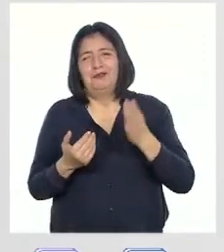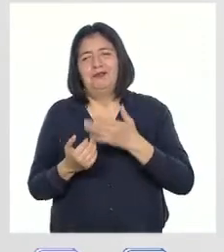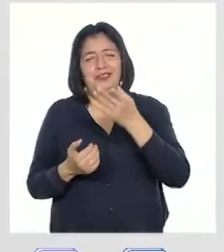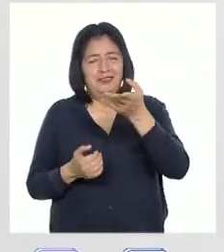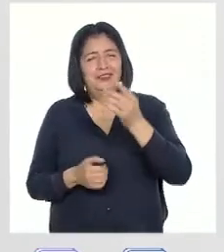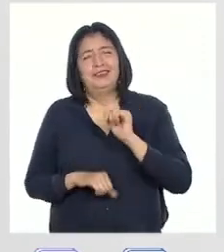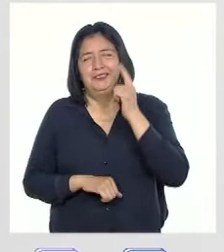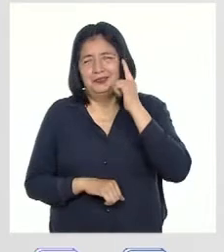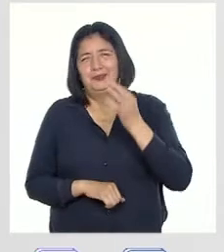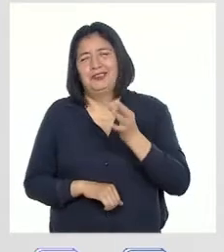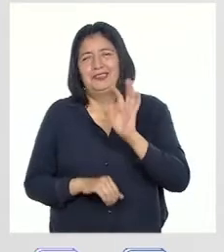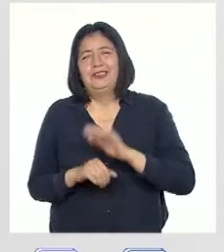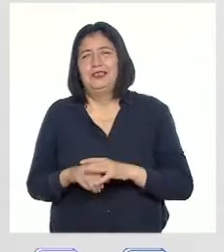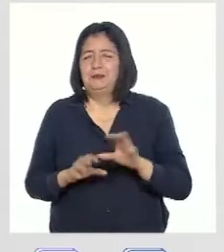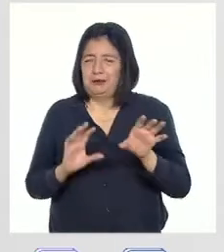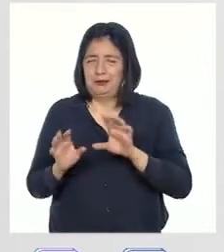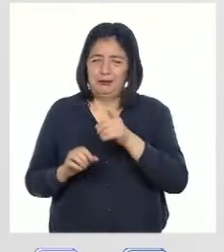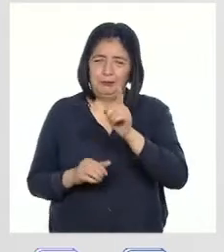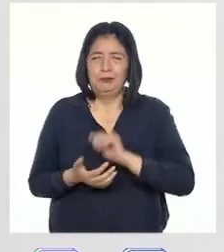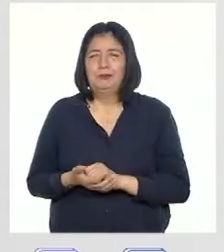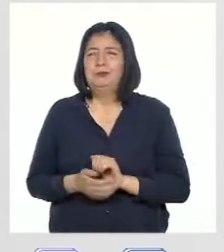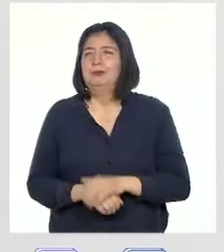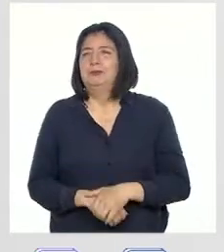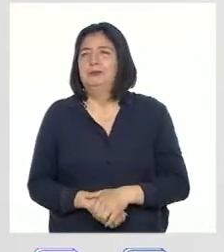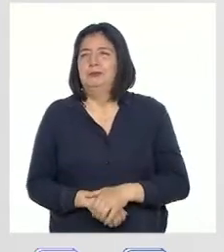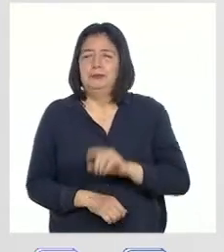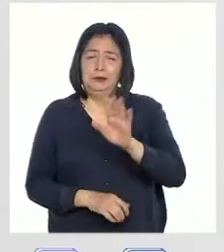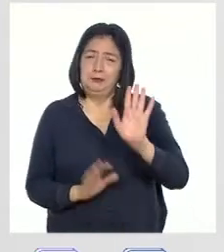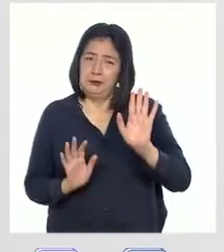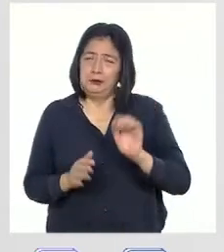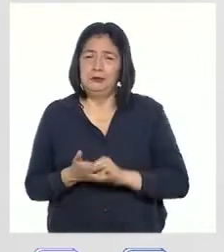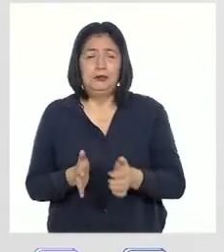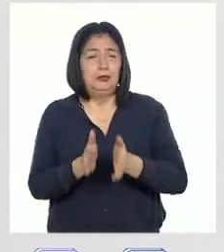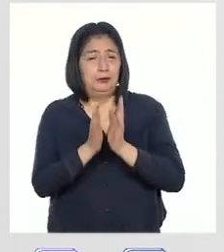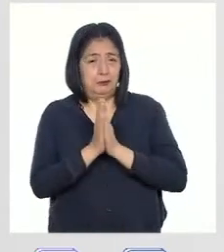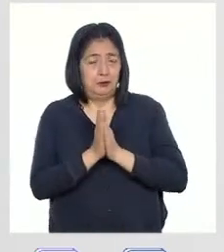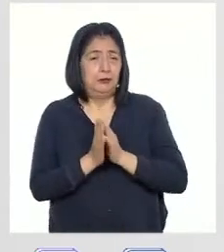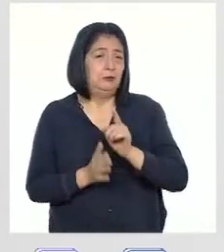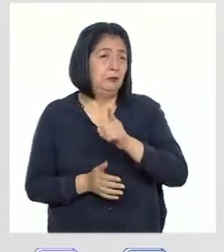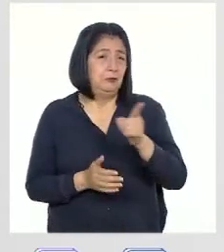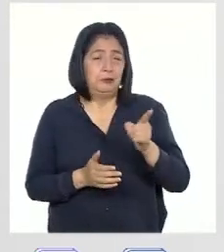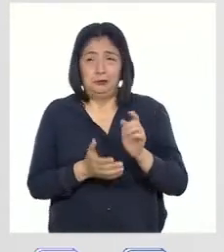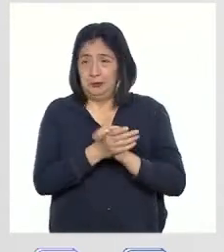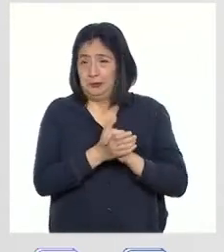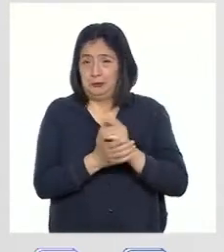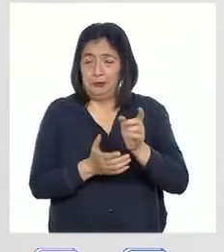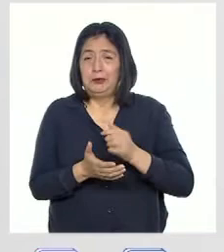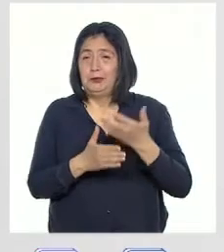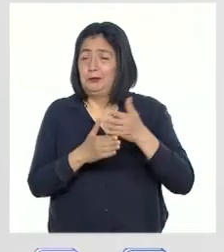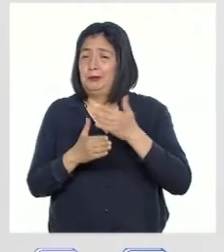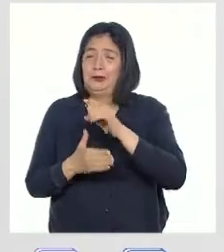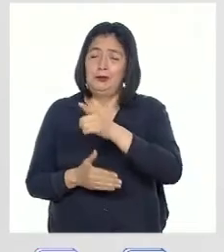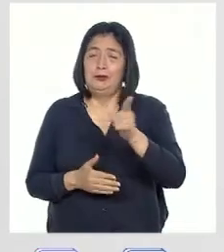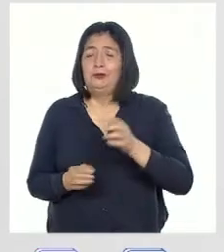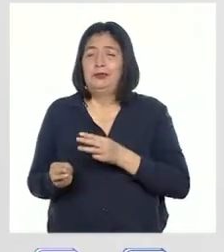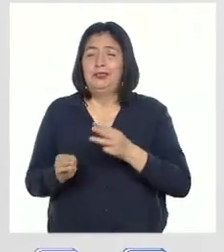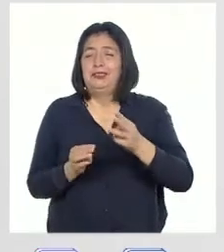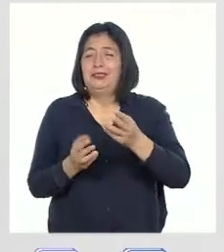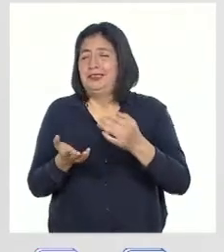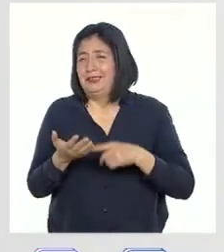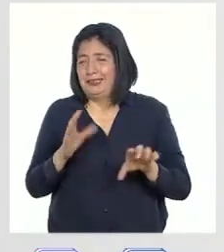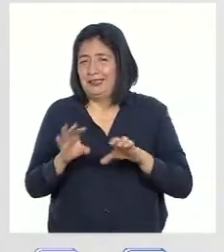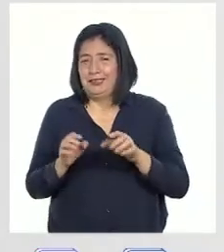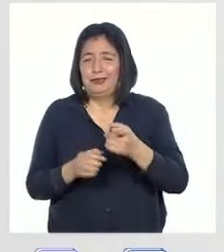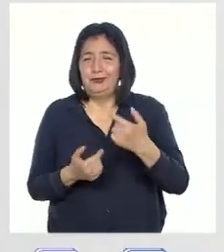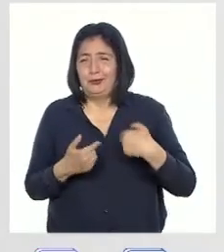fácil de lo que parece. Hagamos una cosa. ¿Qué te parece si le pedimos a uno de nuestros amigos que comparta su estrategia con